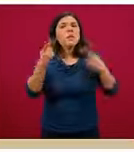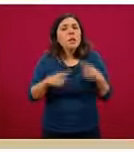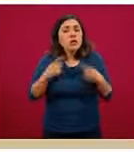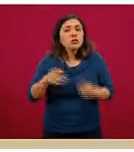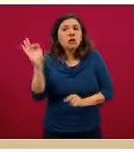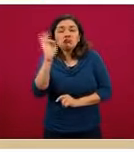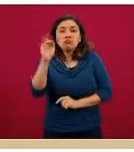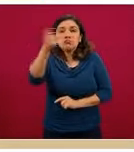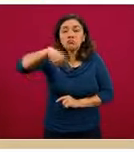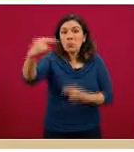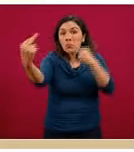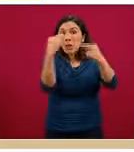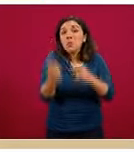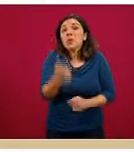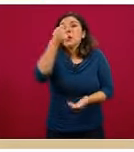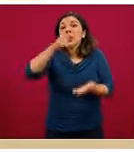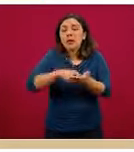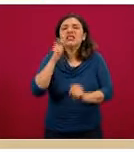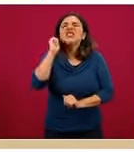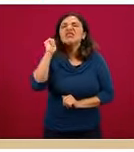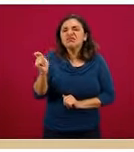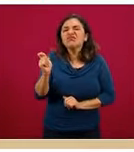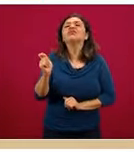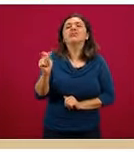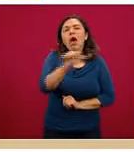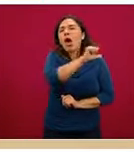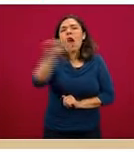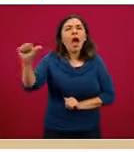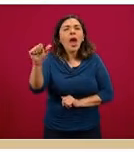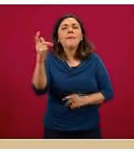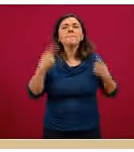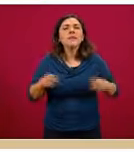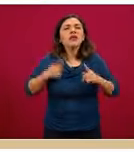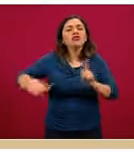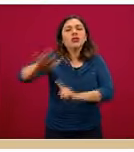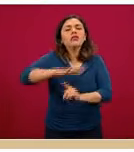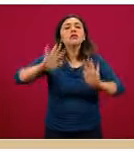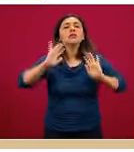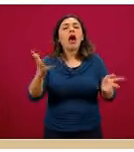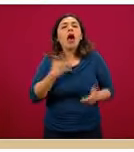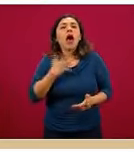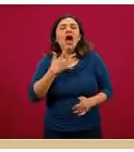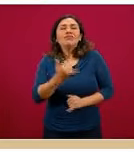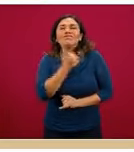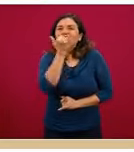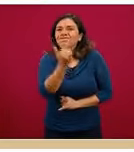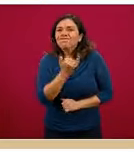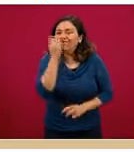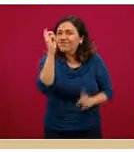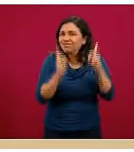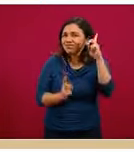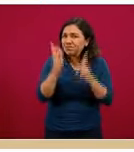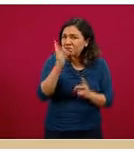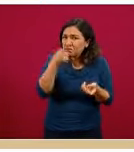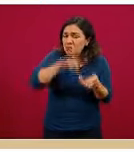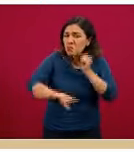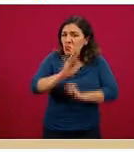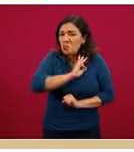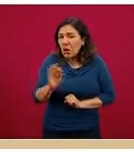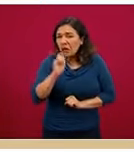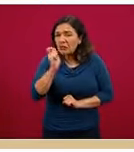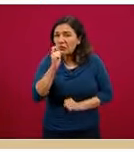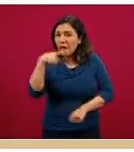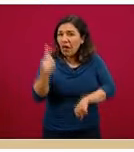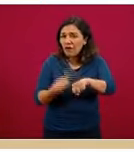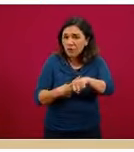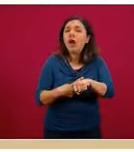mejor nos sintonizan por primera vez, son precisamente aquellas que desarrollaron signos y síntomas compatibles de la enfermedad,